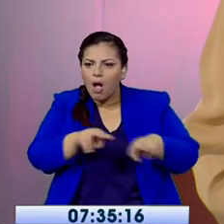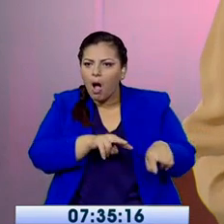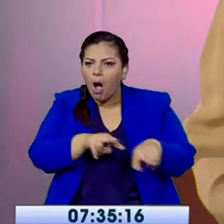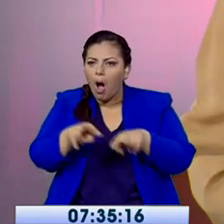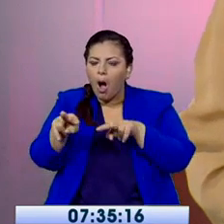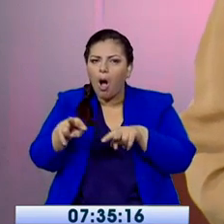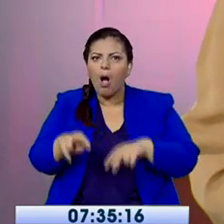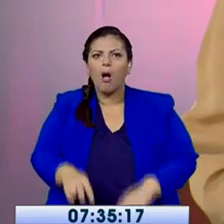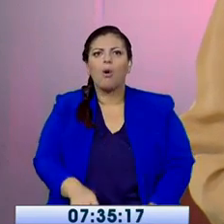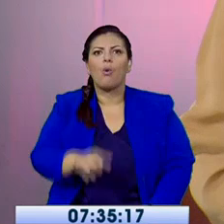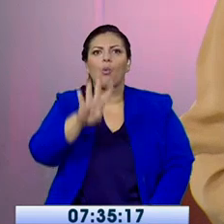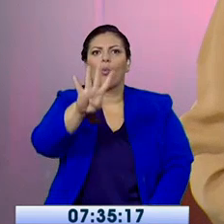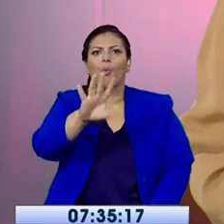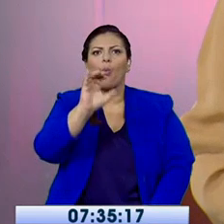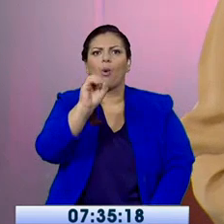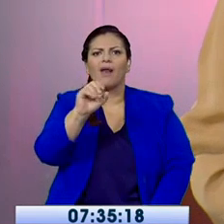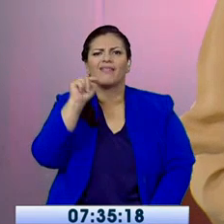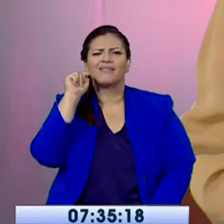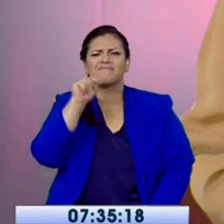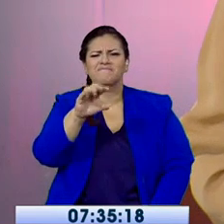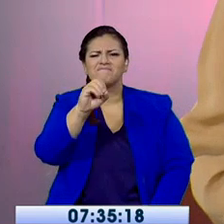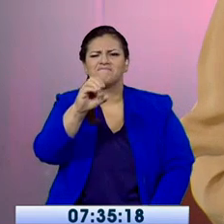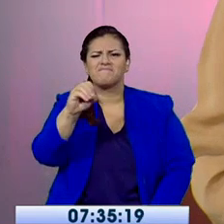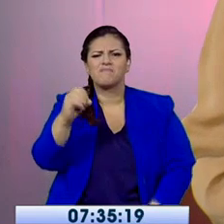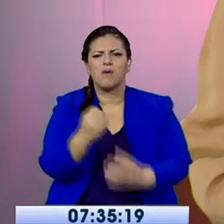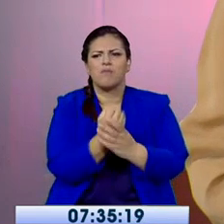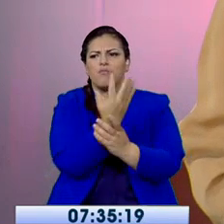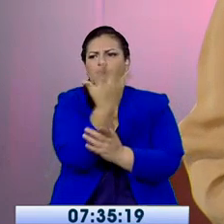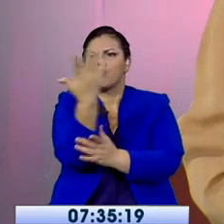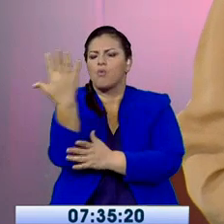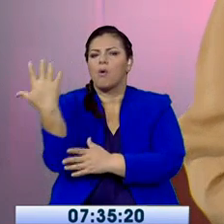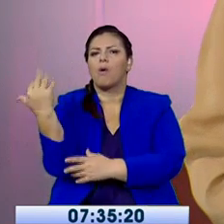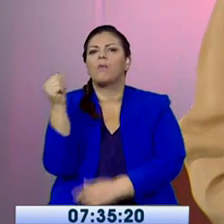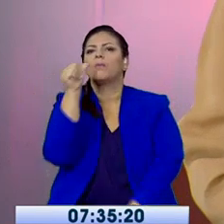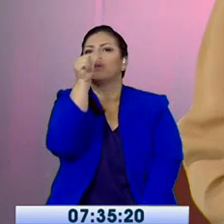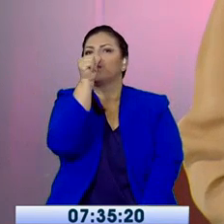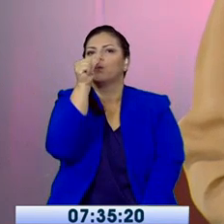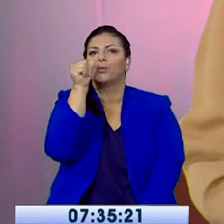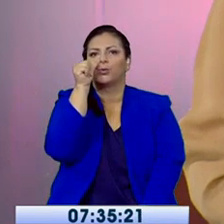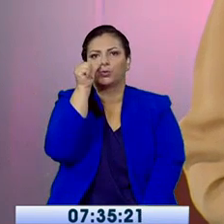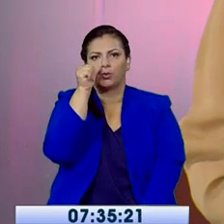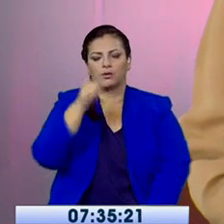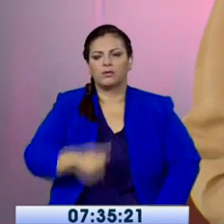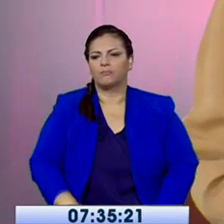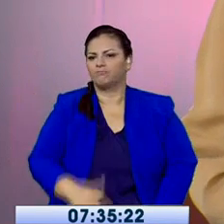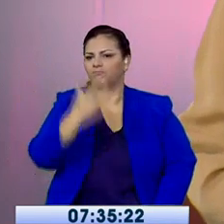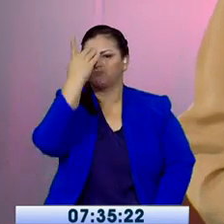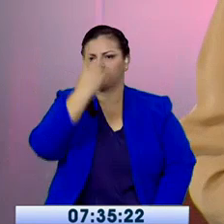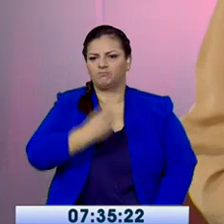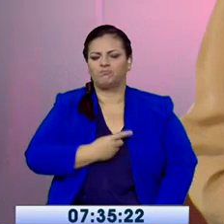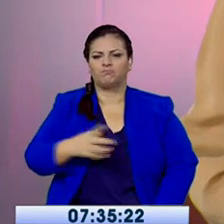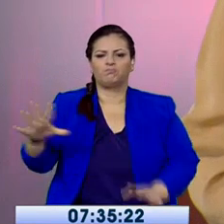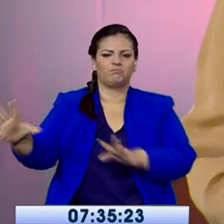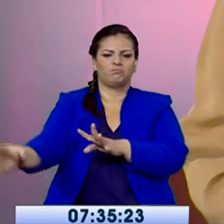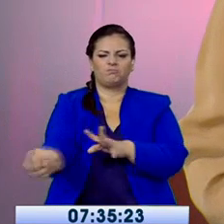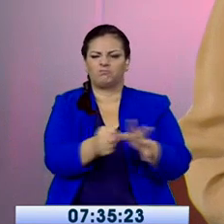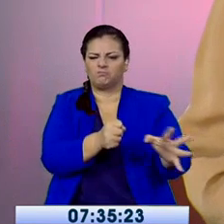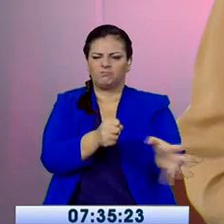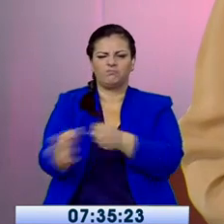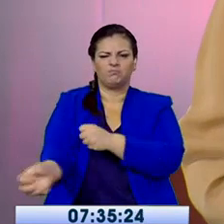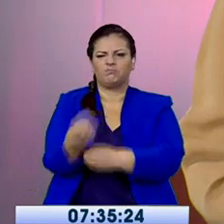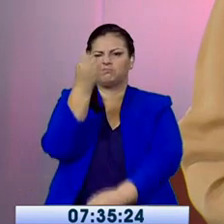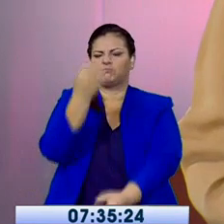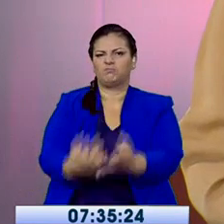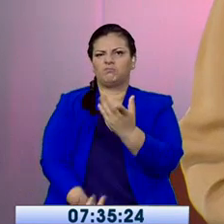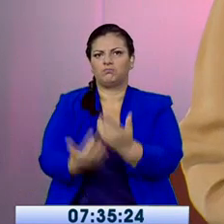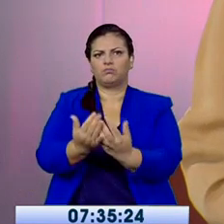Amapola en el cantón alausí provincia de Chimborazo la policía Investiga Quiénes son los propietarios de los terrenos